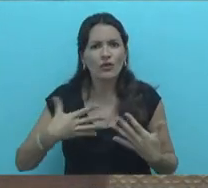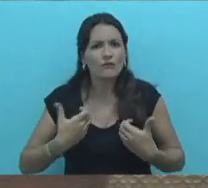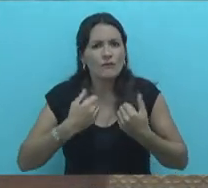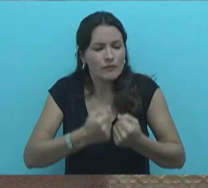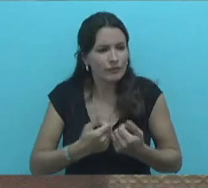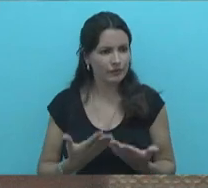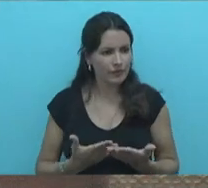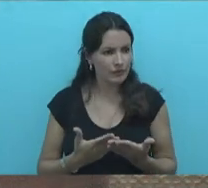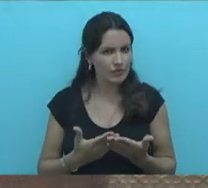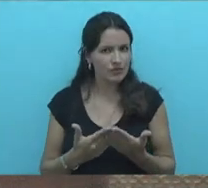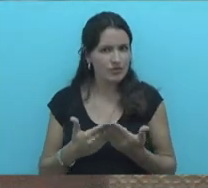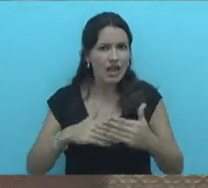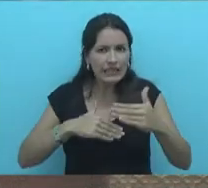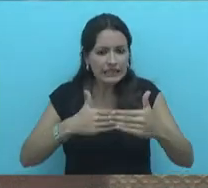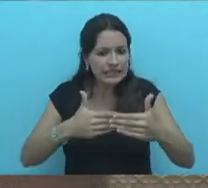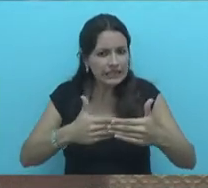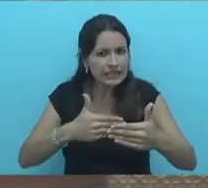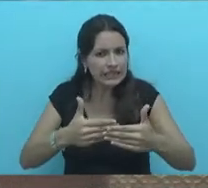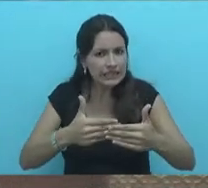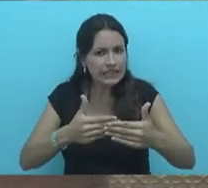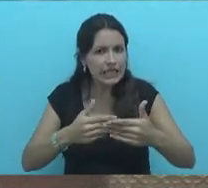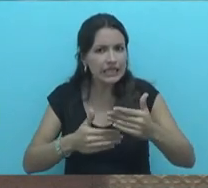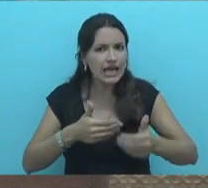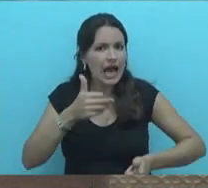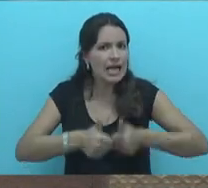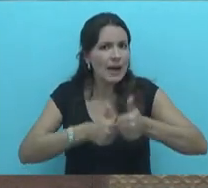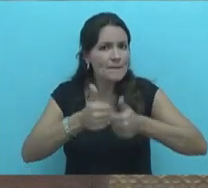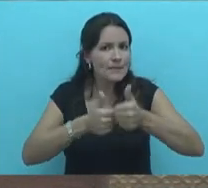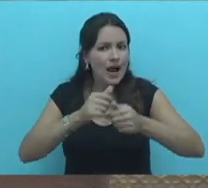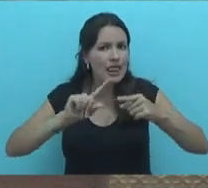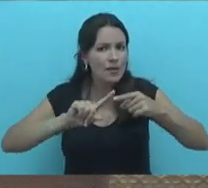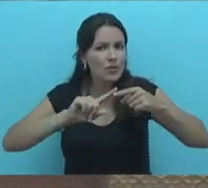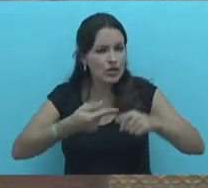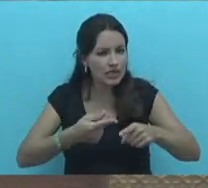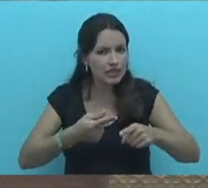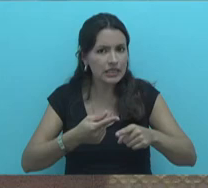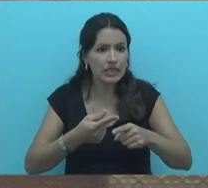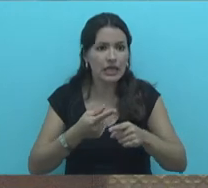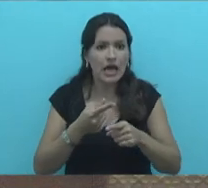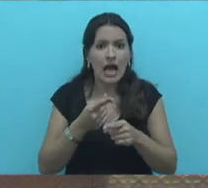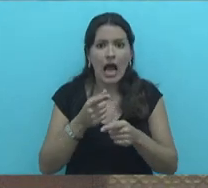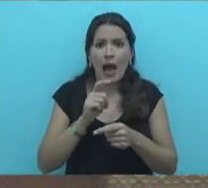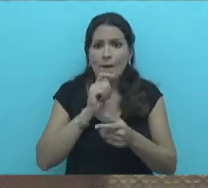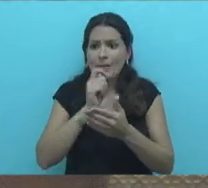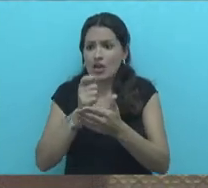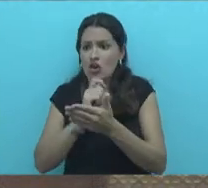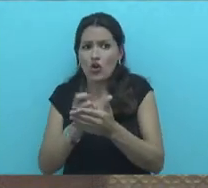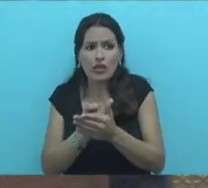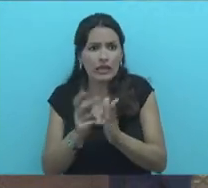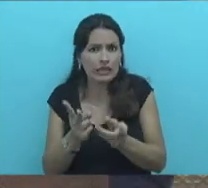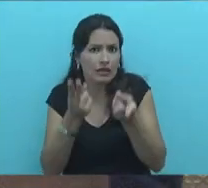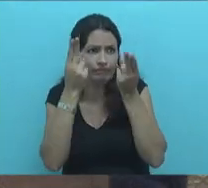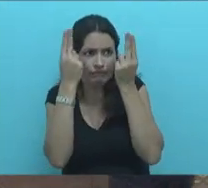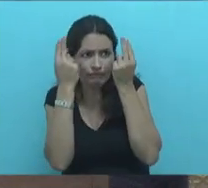la campaña política de las PASO se da este tipo de presión para las trabajadoras y trabajadores de prensa, cuando nos